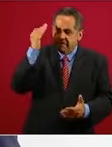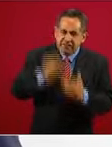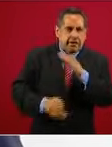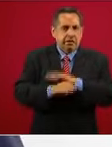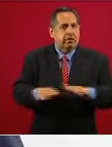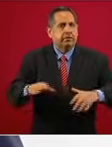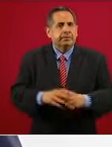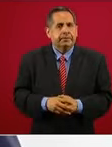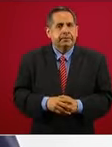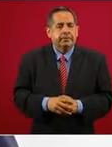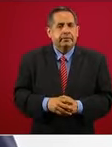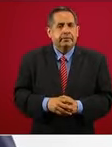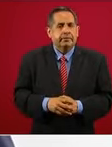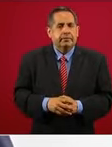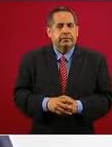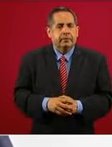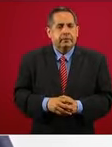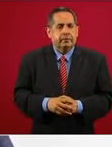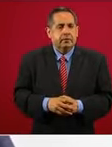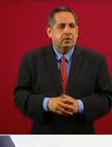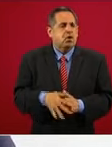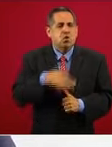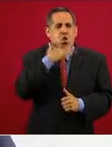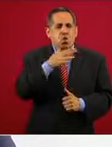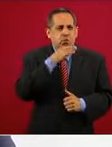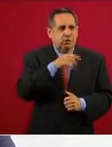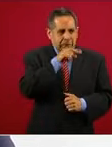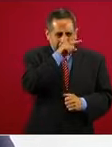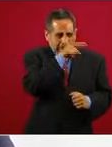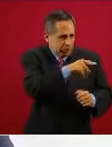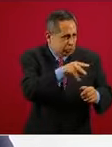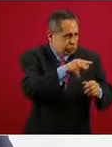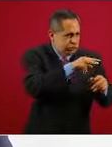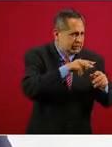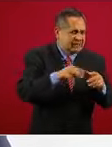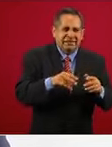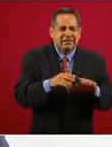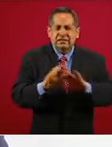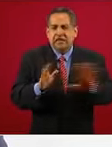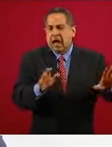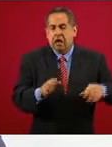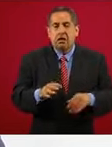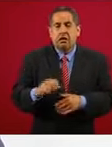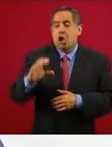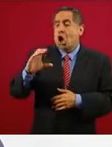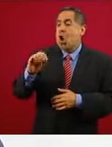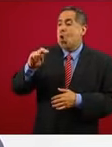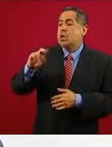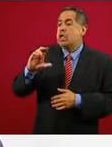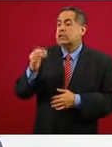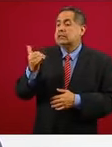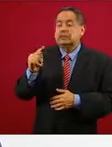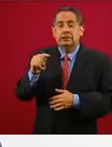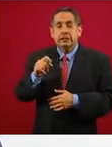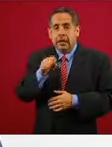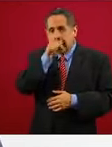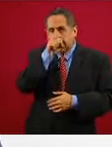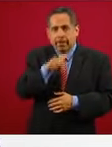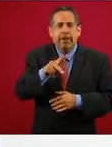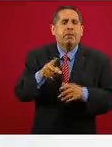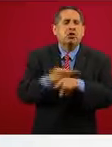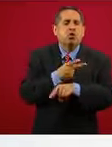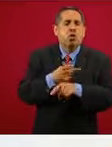Al desterrar la corrupción, el CONACYT pudo orientarse a fortalecer